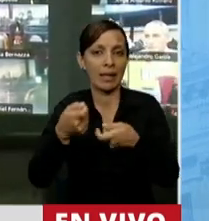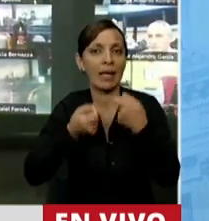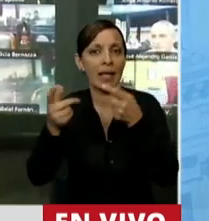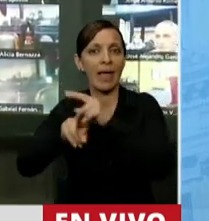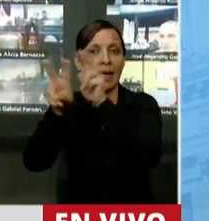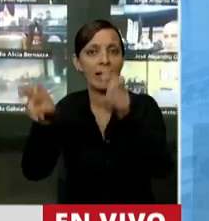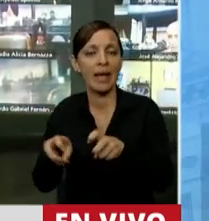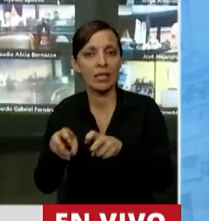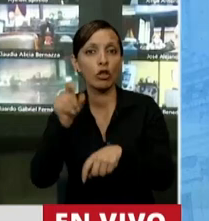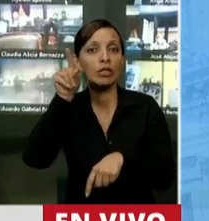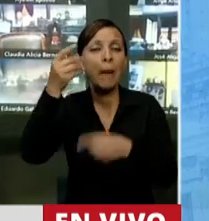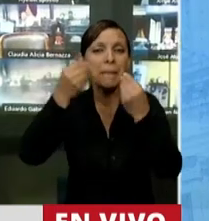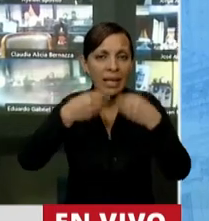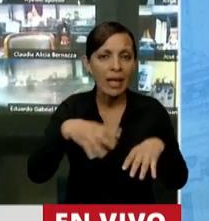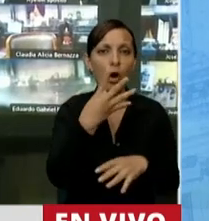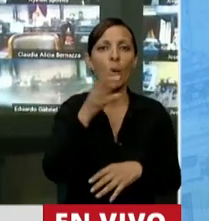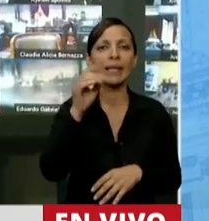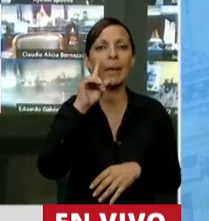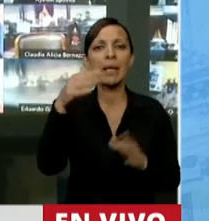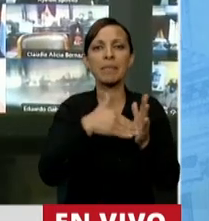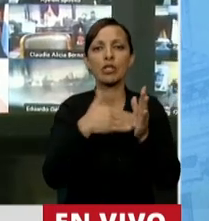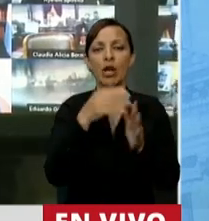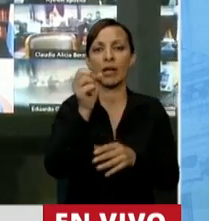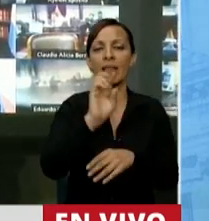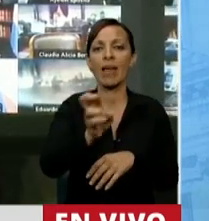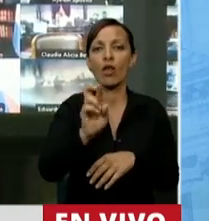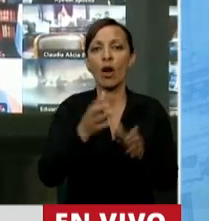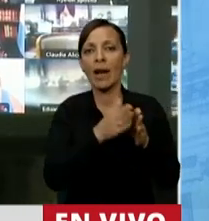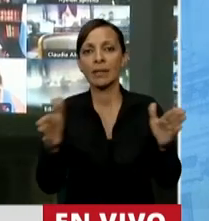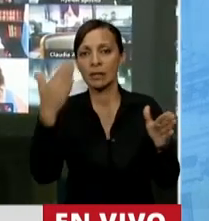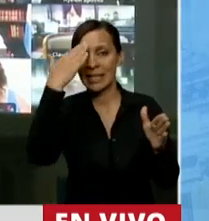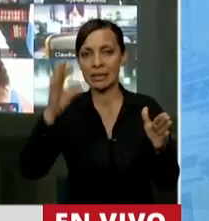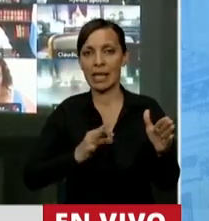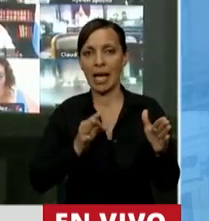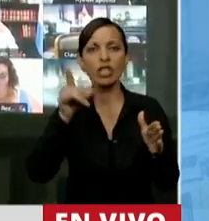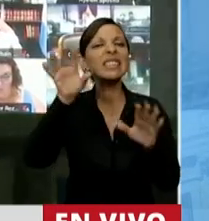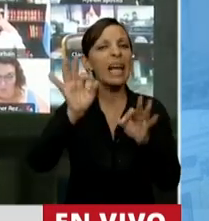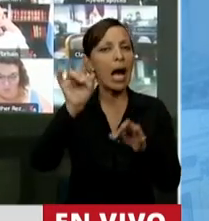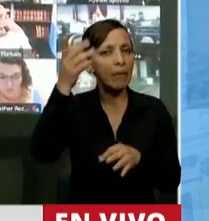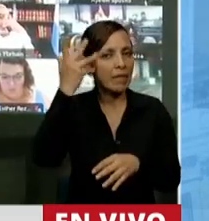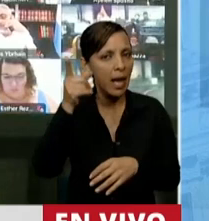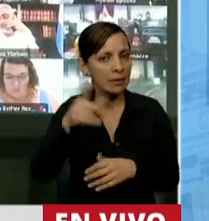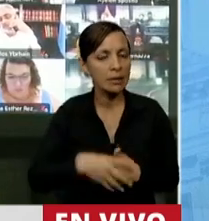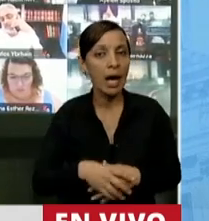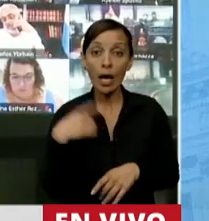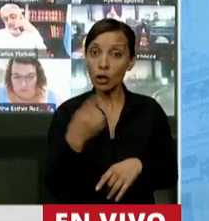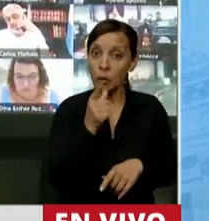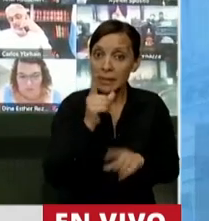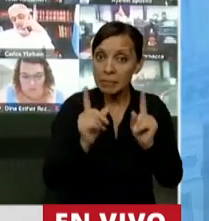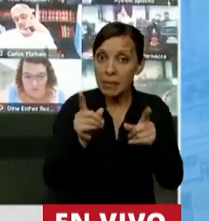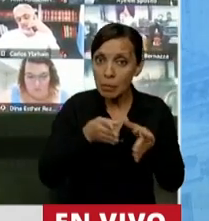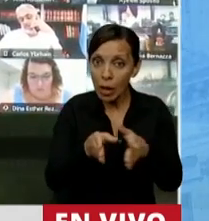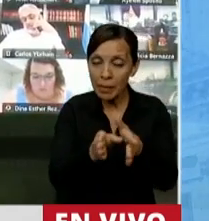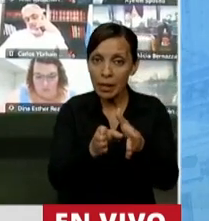¿Y saben qué? Perdieron 40.000 millones de dólares en 15 años, eso lo reconocen los franceses. Y nosotros queremos ir por este